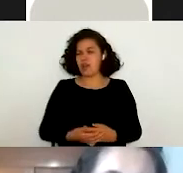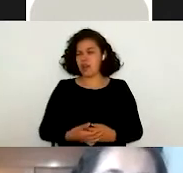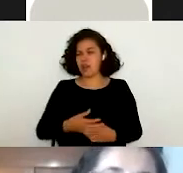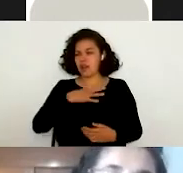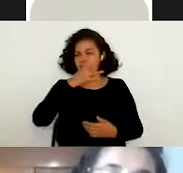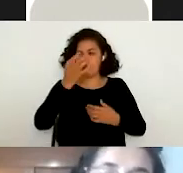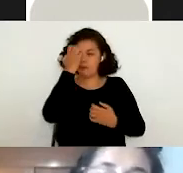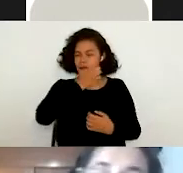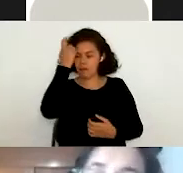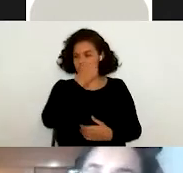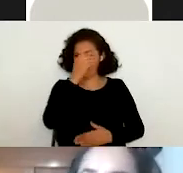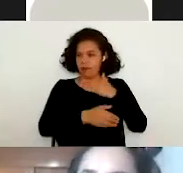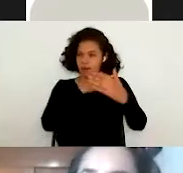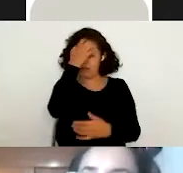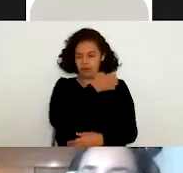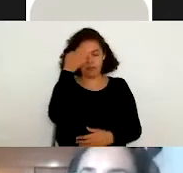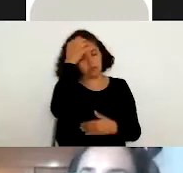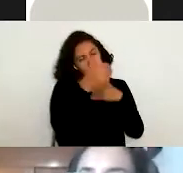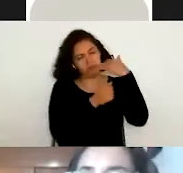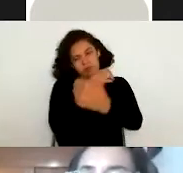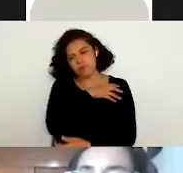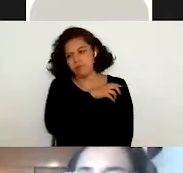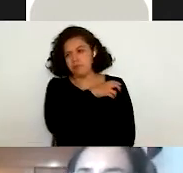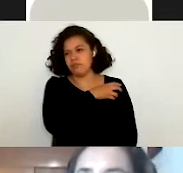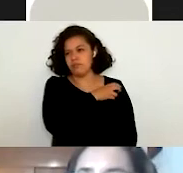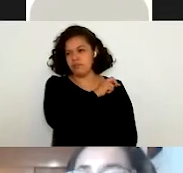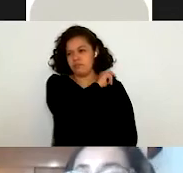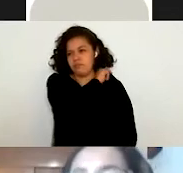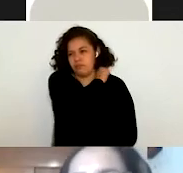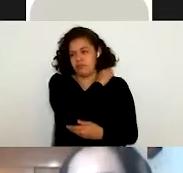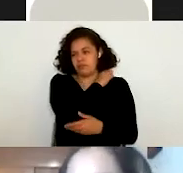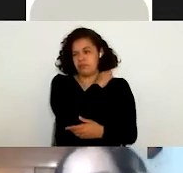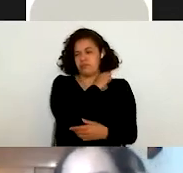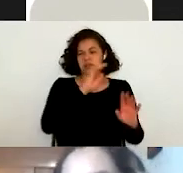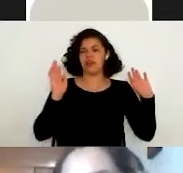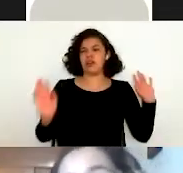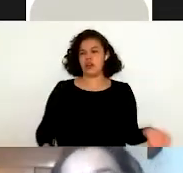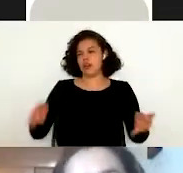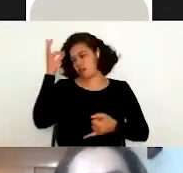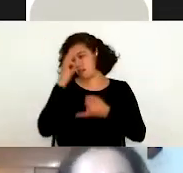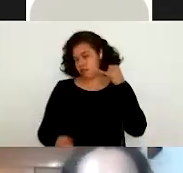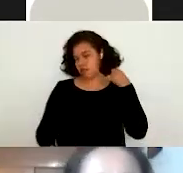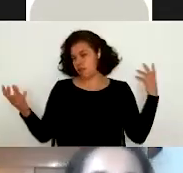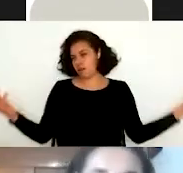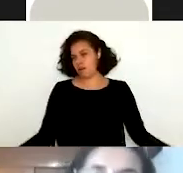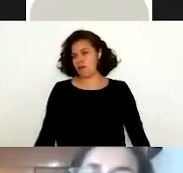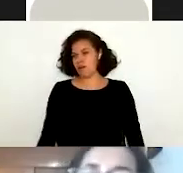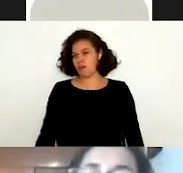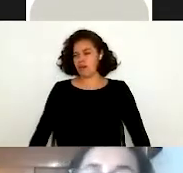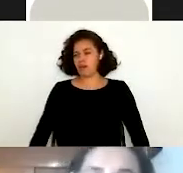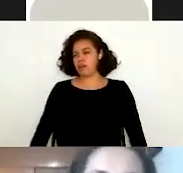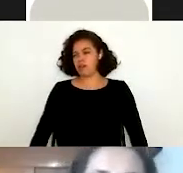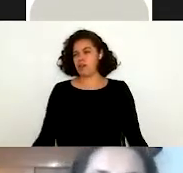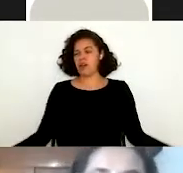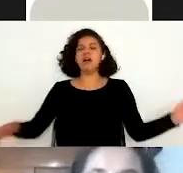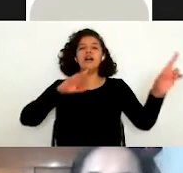procesos, que la evaluación de proceso, más allá de lo último, o sea, del resultado final, va a